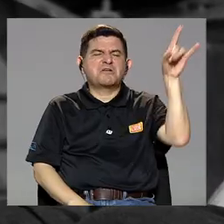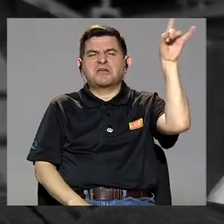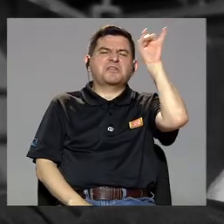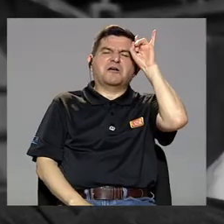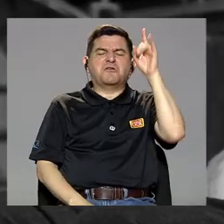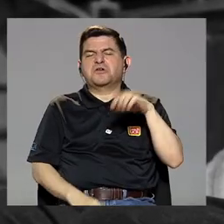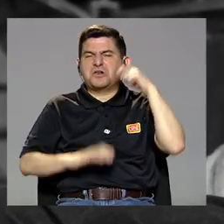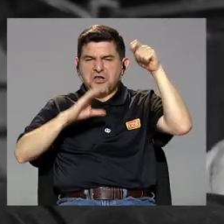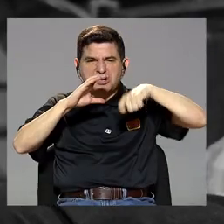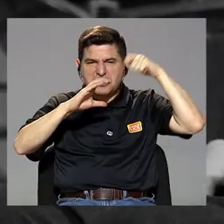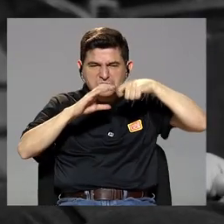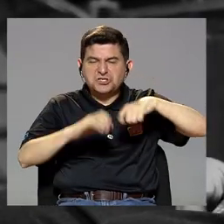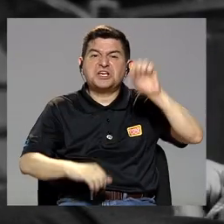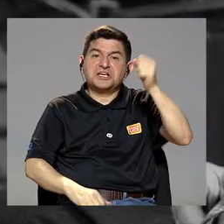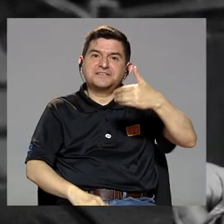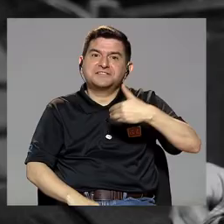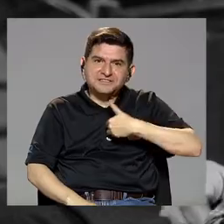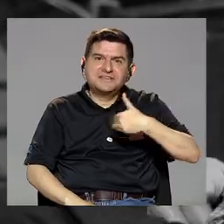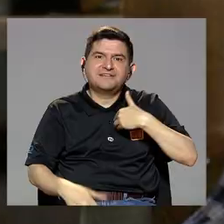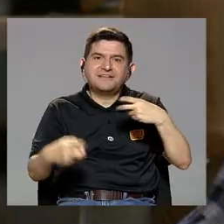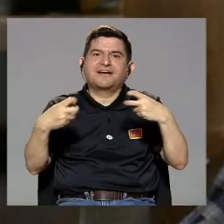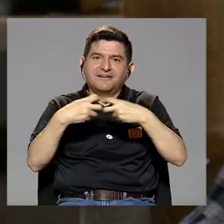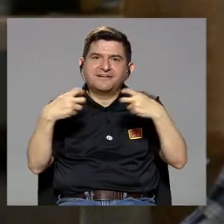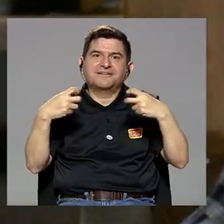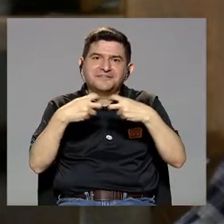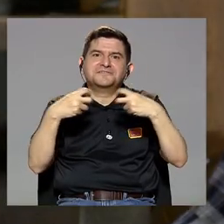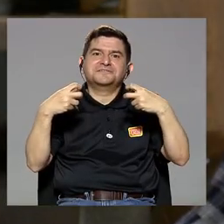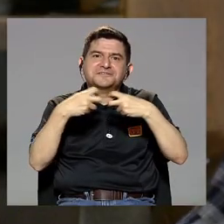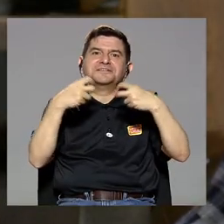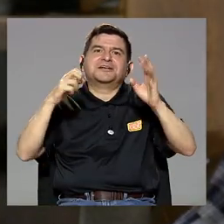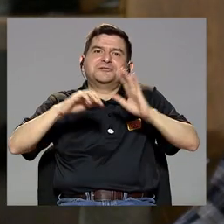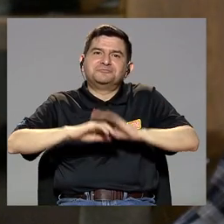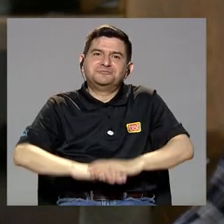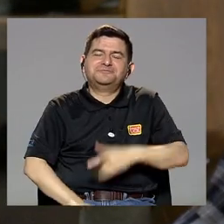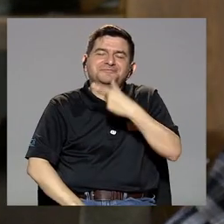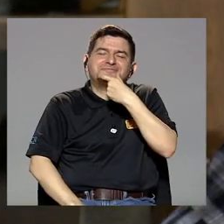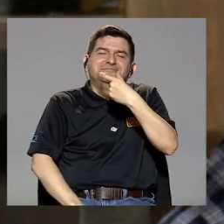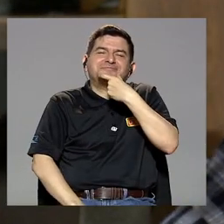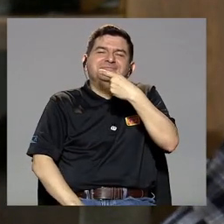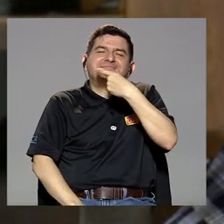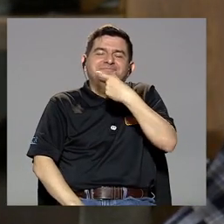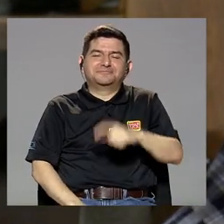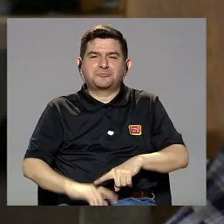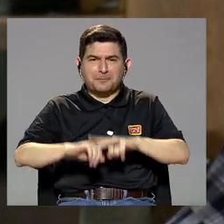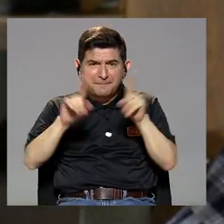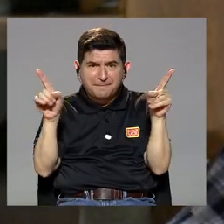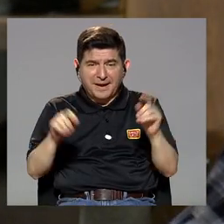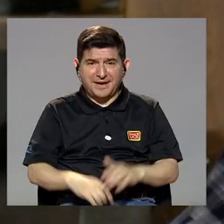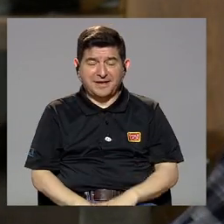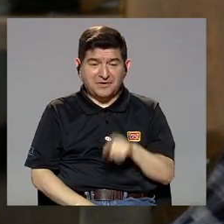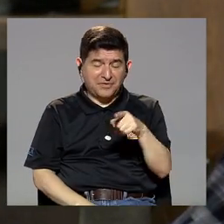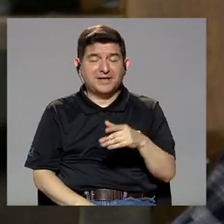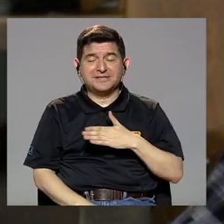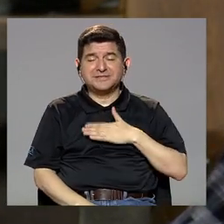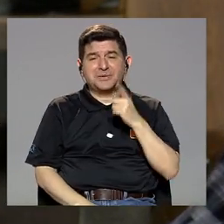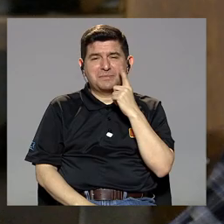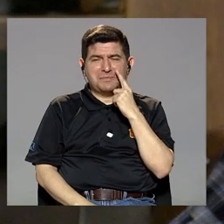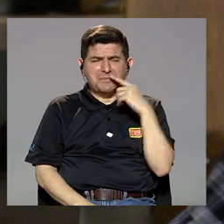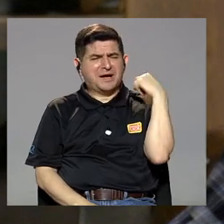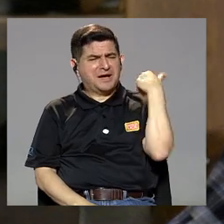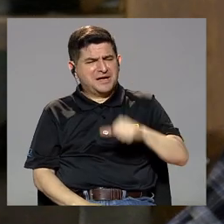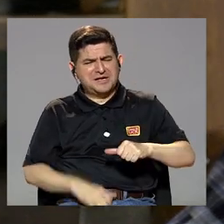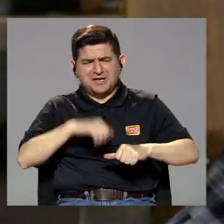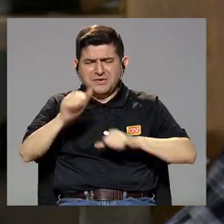el cine haya ss7 tenía luz pero era ese era papá y luchó toda la